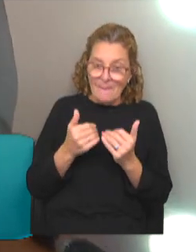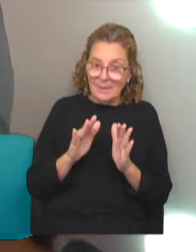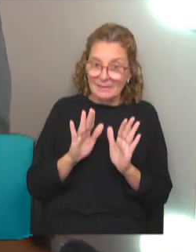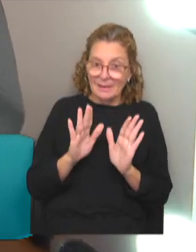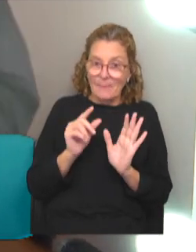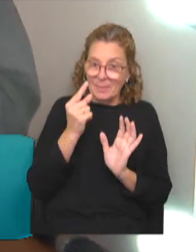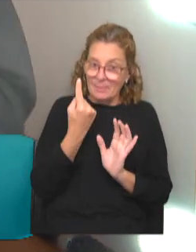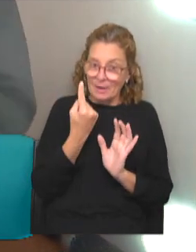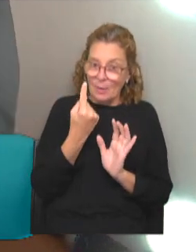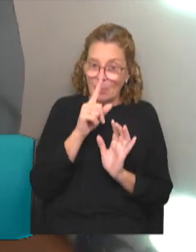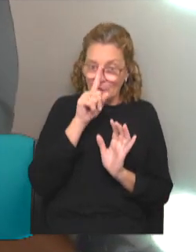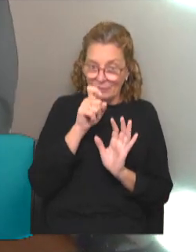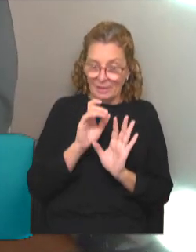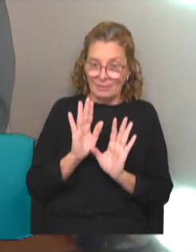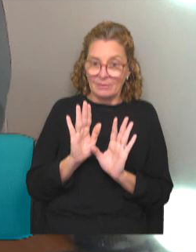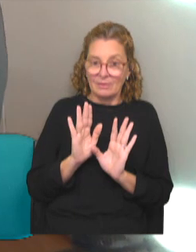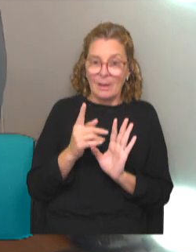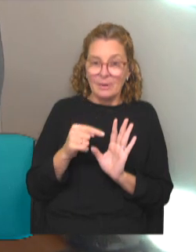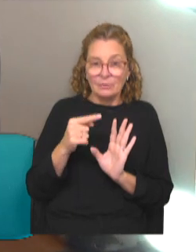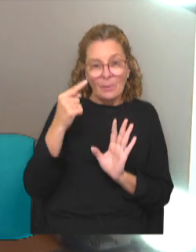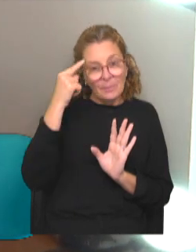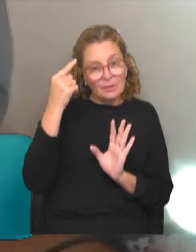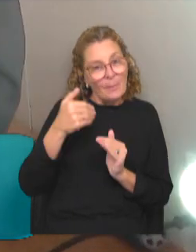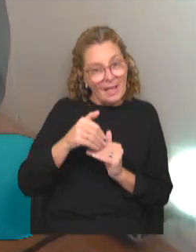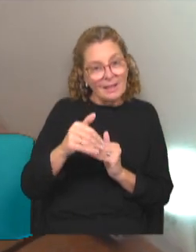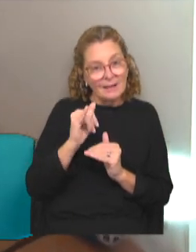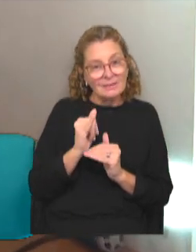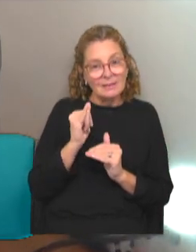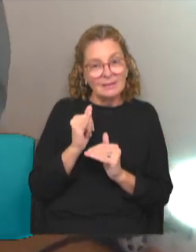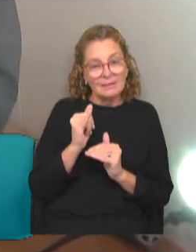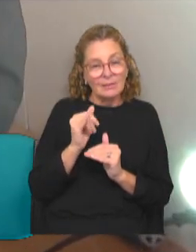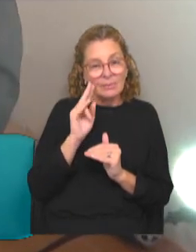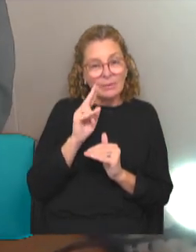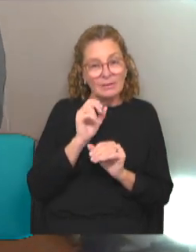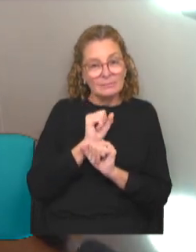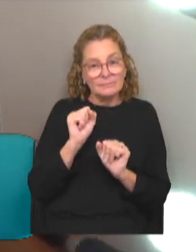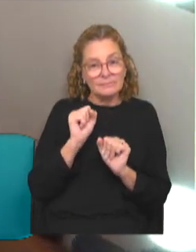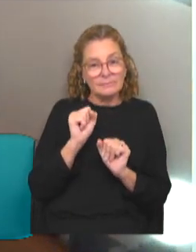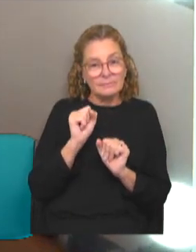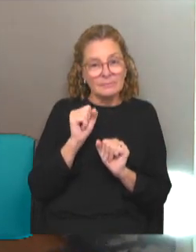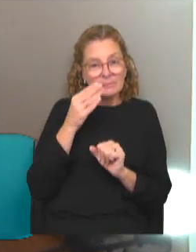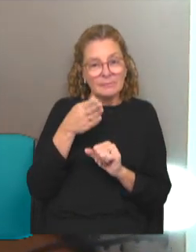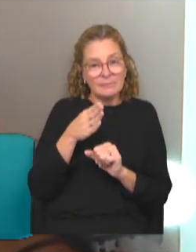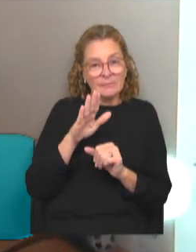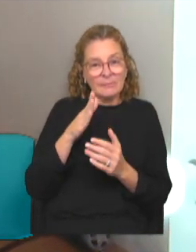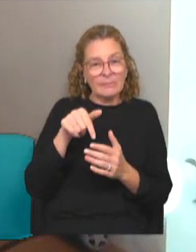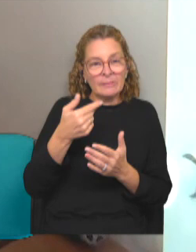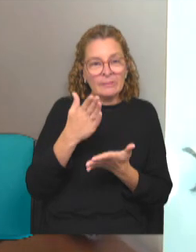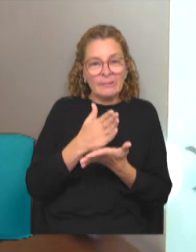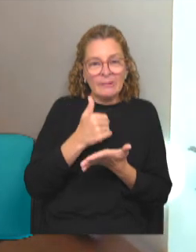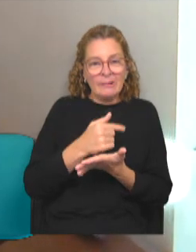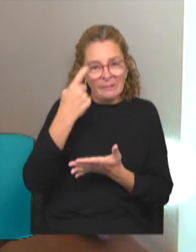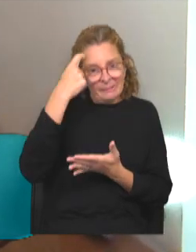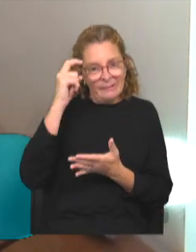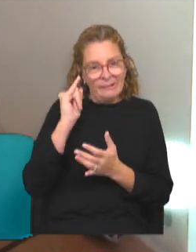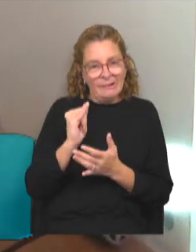Digo, vamos paso a paso. Pero yo creo que más adelante sí vamos a, si podemos, ir al interior. Sería una gran idea,